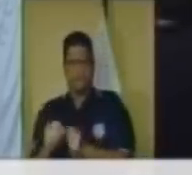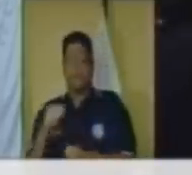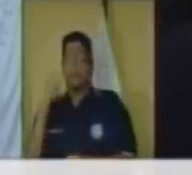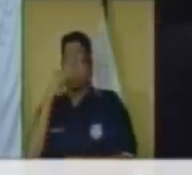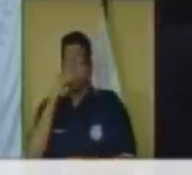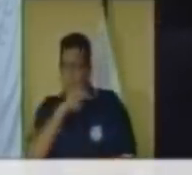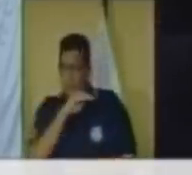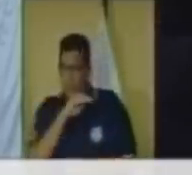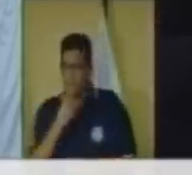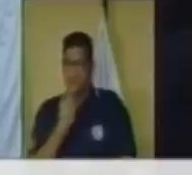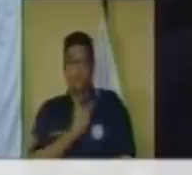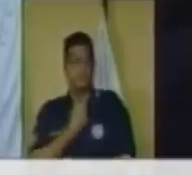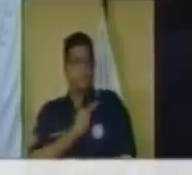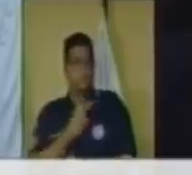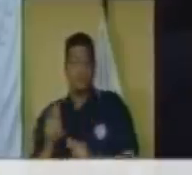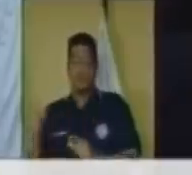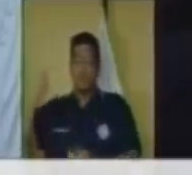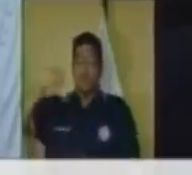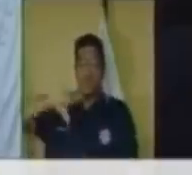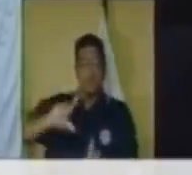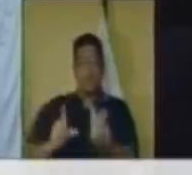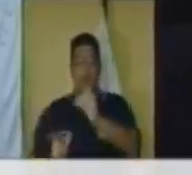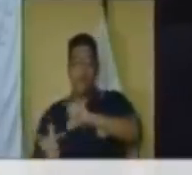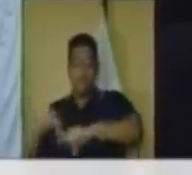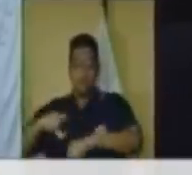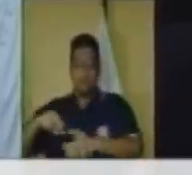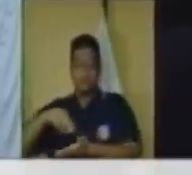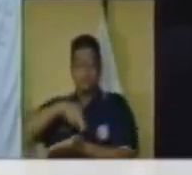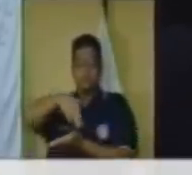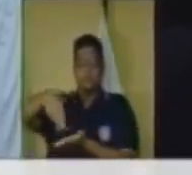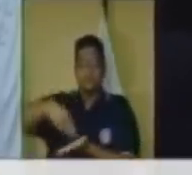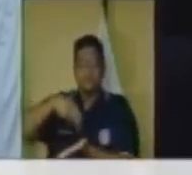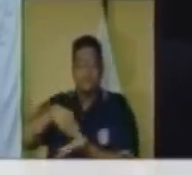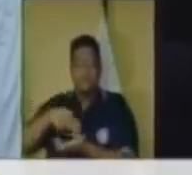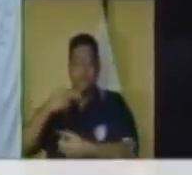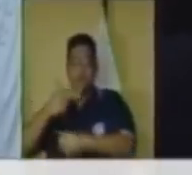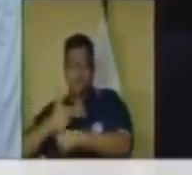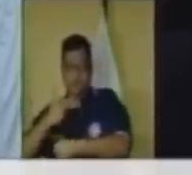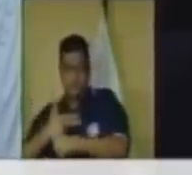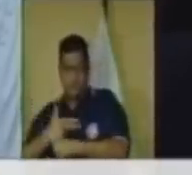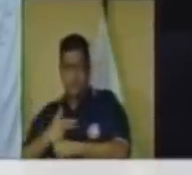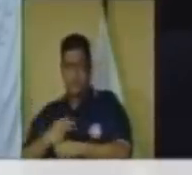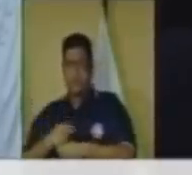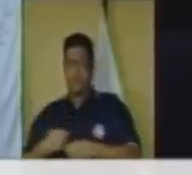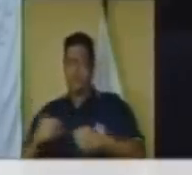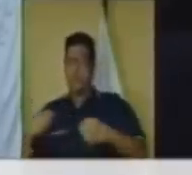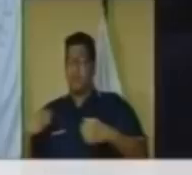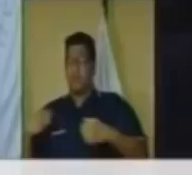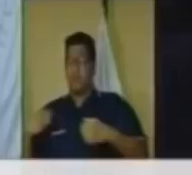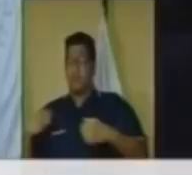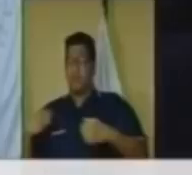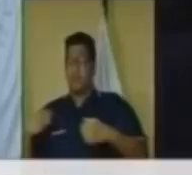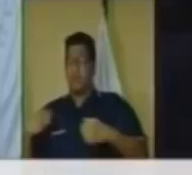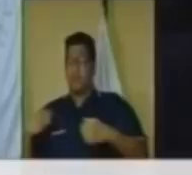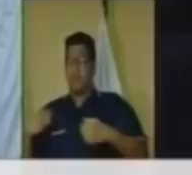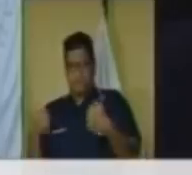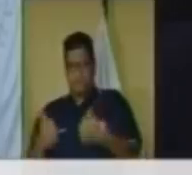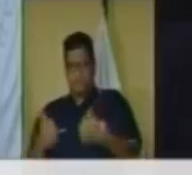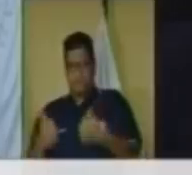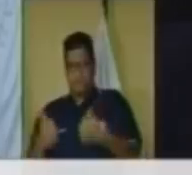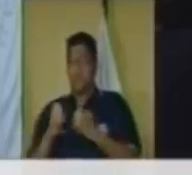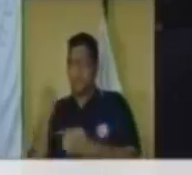realiza el Laboratorio Nacional de Salud, LNS, y el Ministerio de Salud Pública y Asistencia Social, por lo que